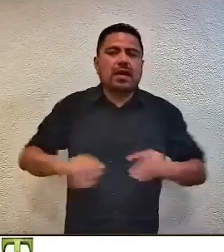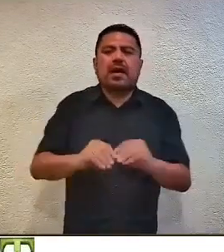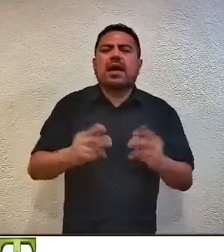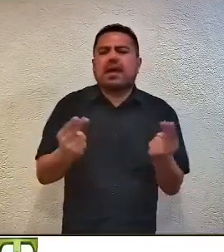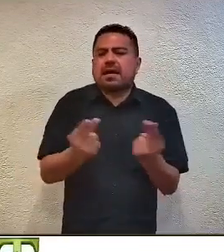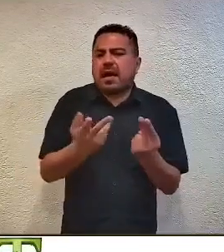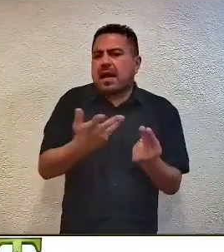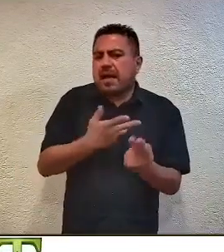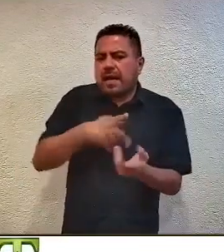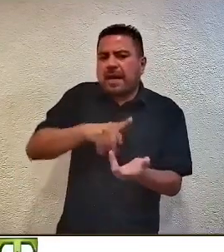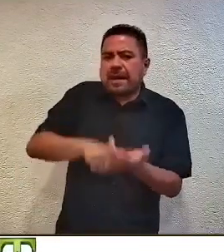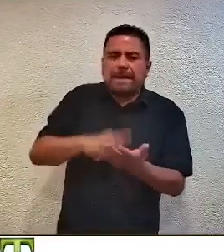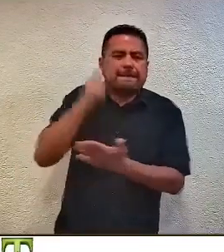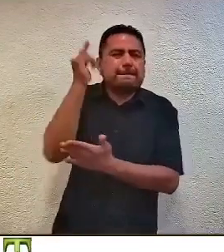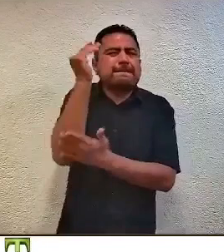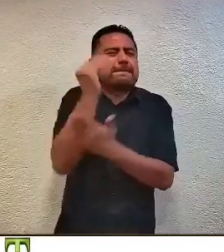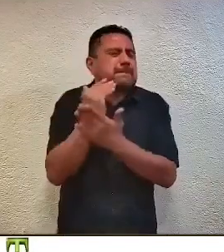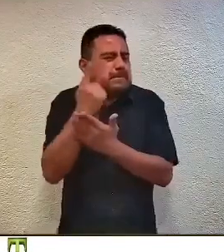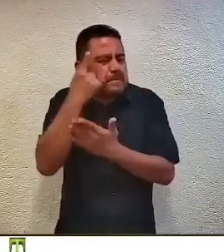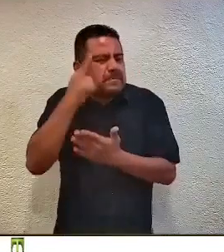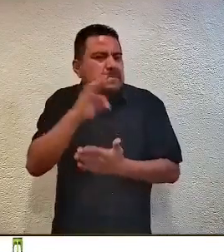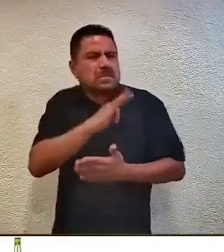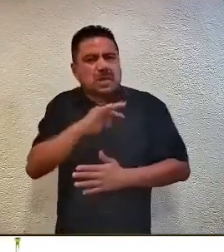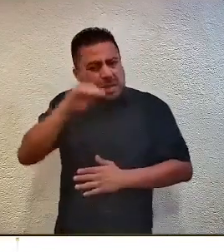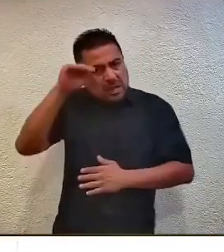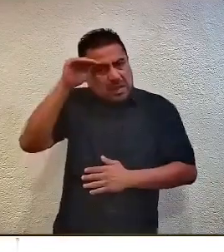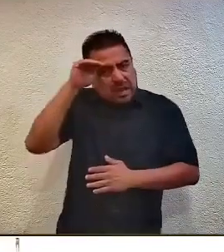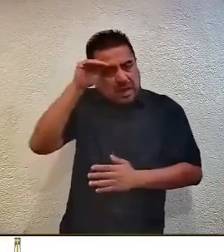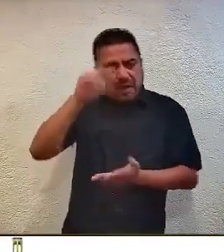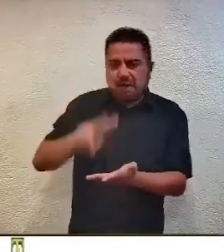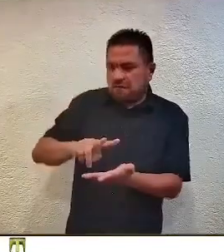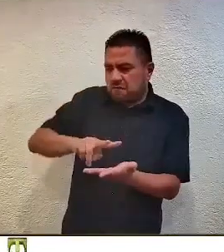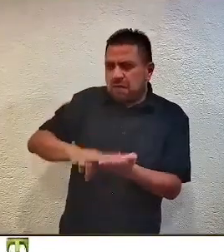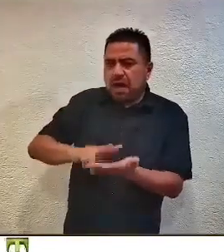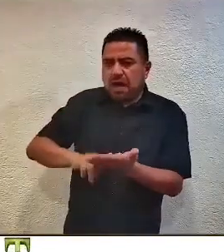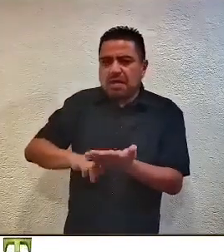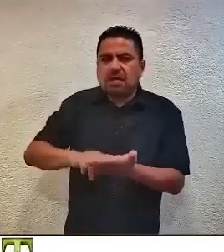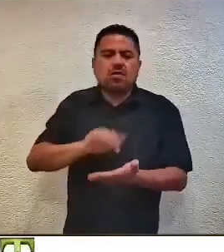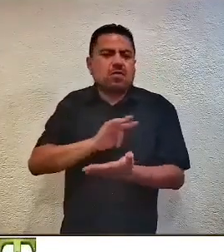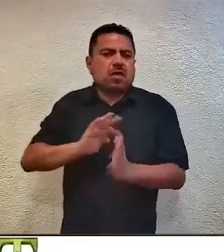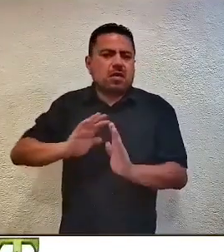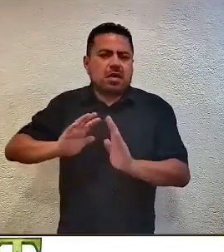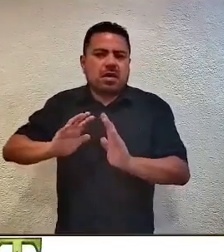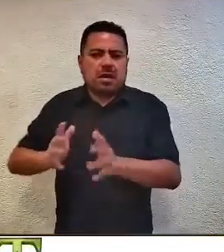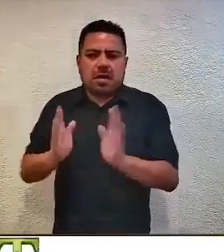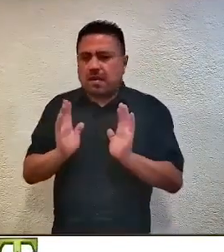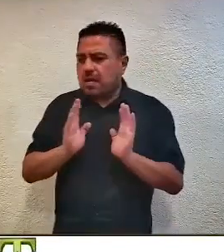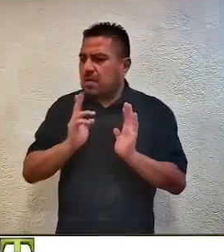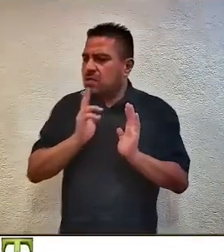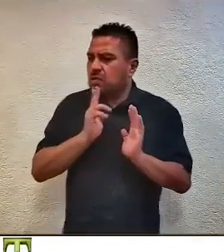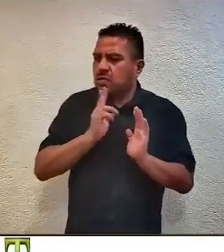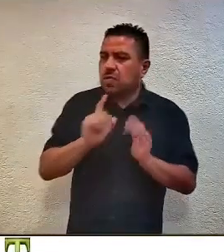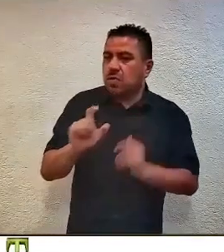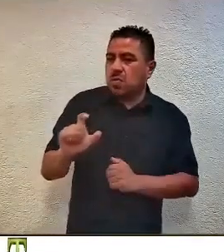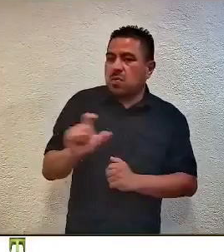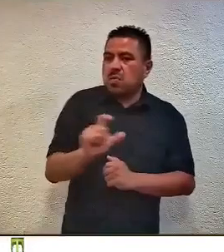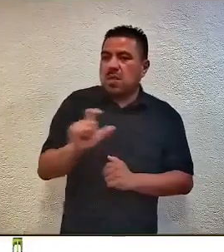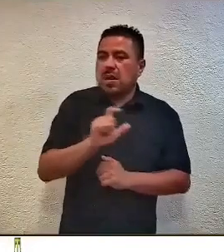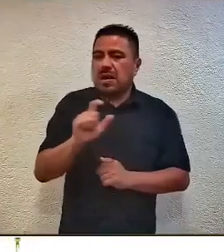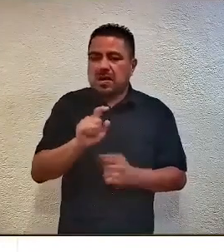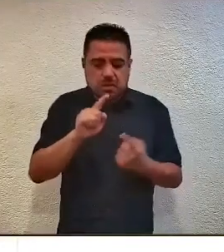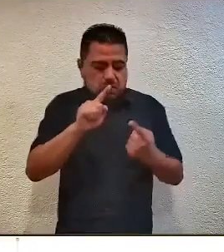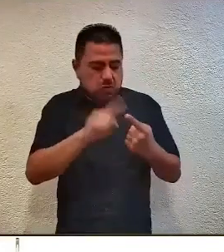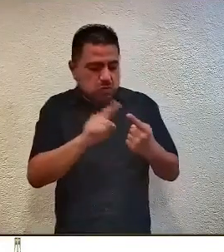requisitos mínimos para ser considerada válida y mantener sus efectos, cuando una de las